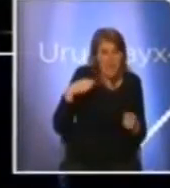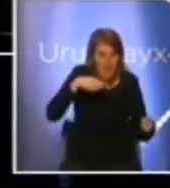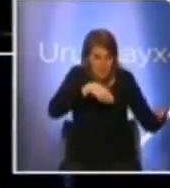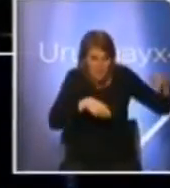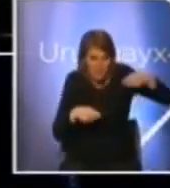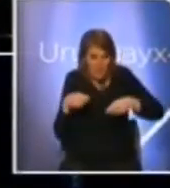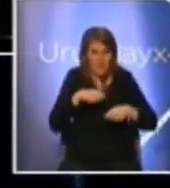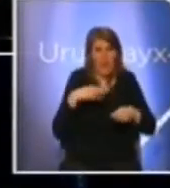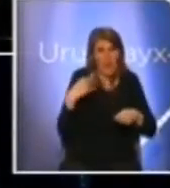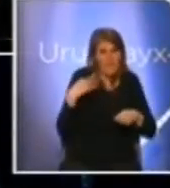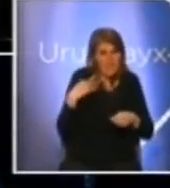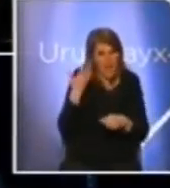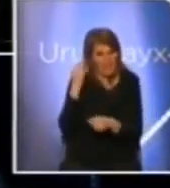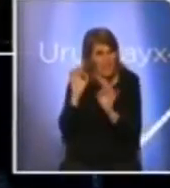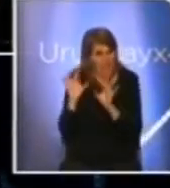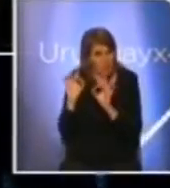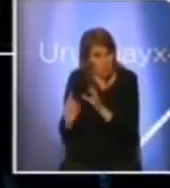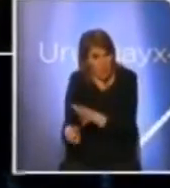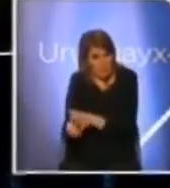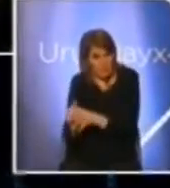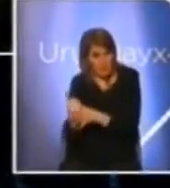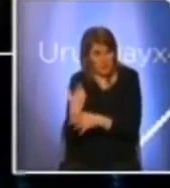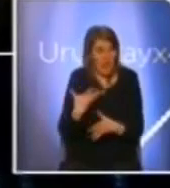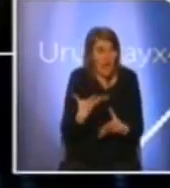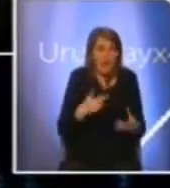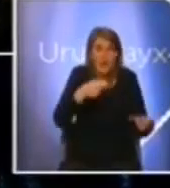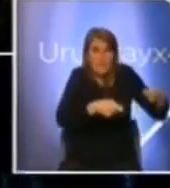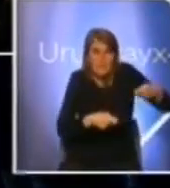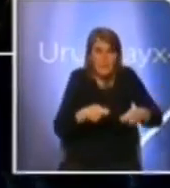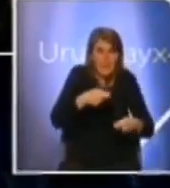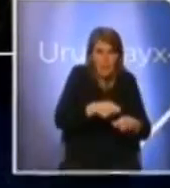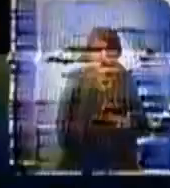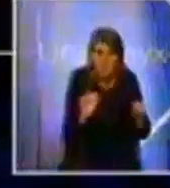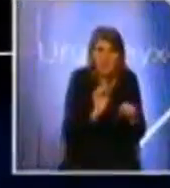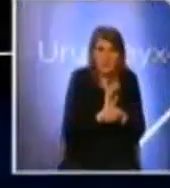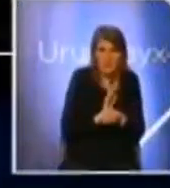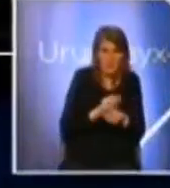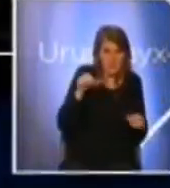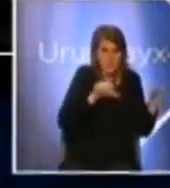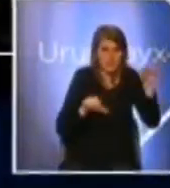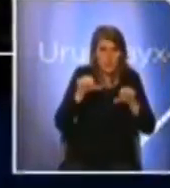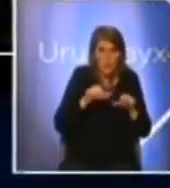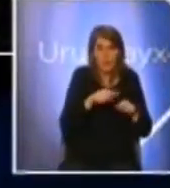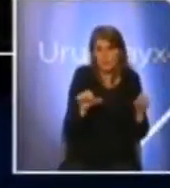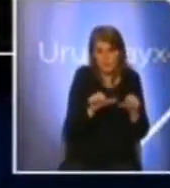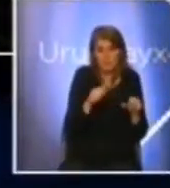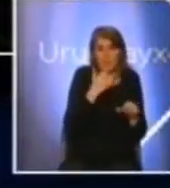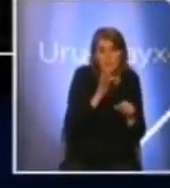las transformaciones de plantas permiten pensar que en el futuro las plantas no solamente producirán